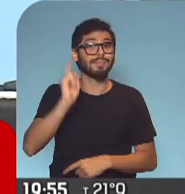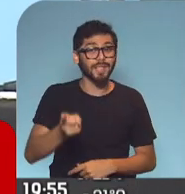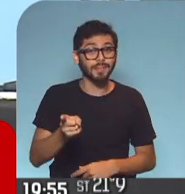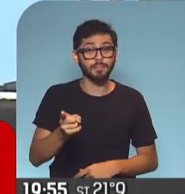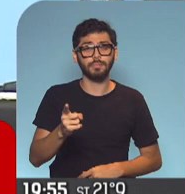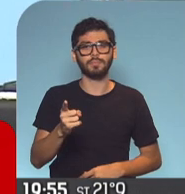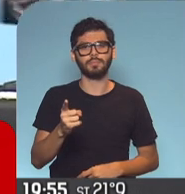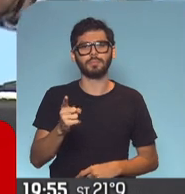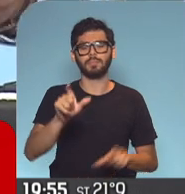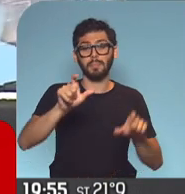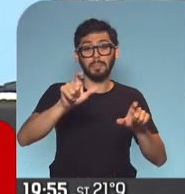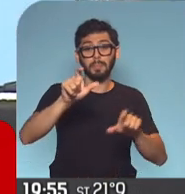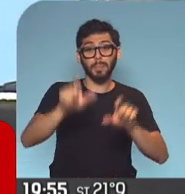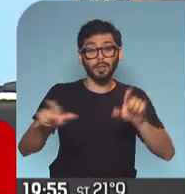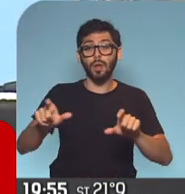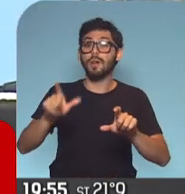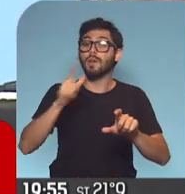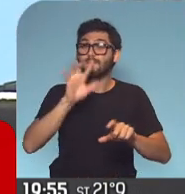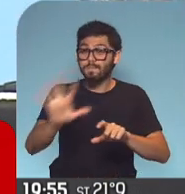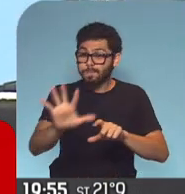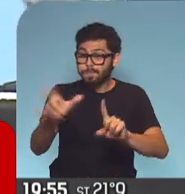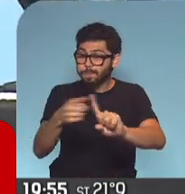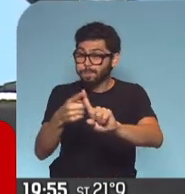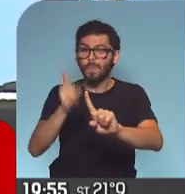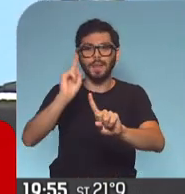que supuestamente estuvieron implicadas